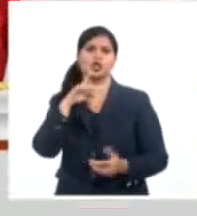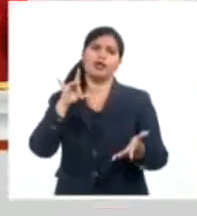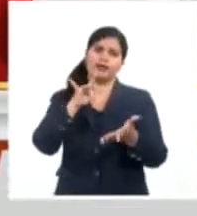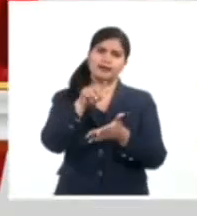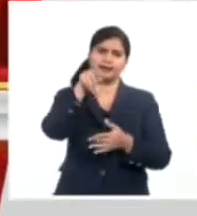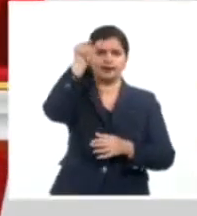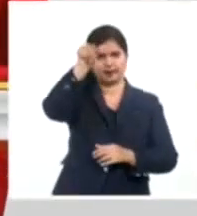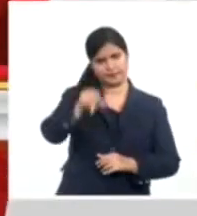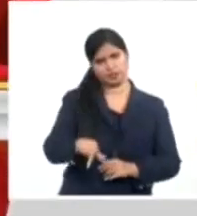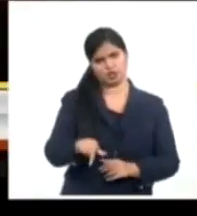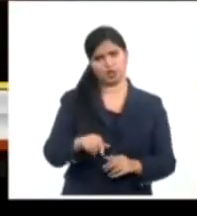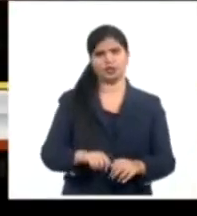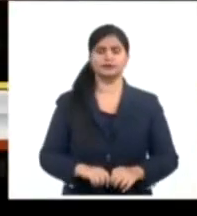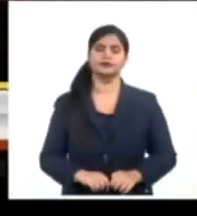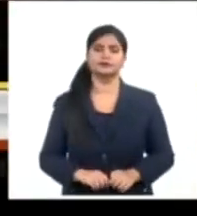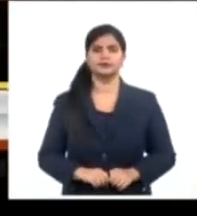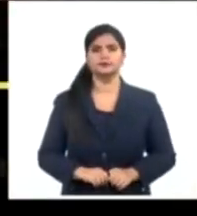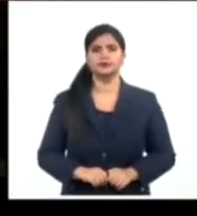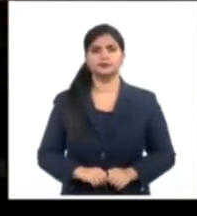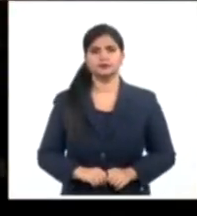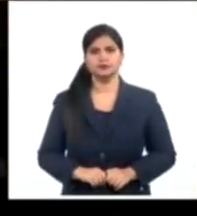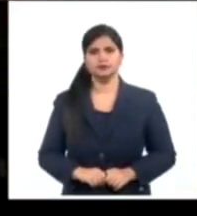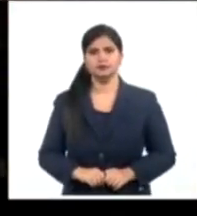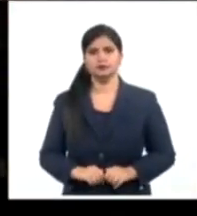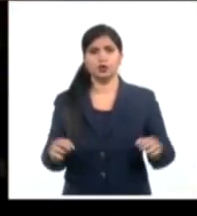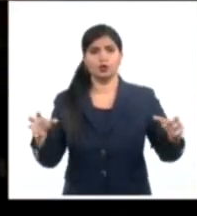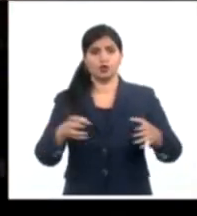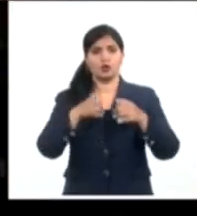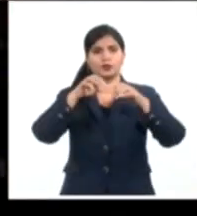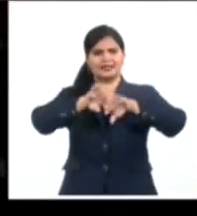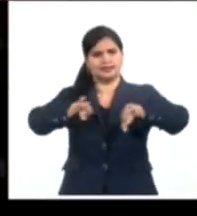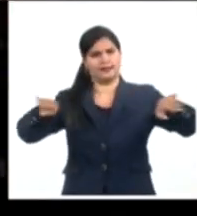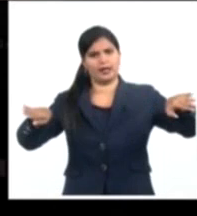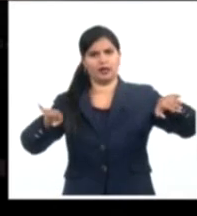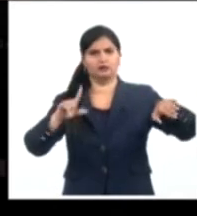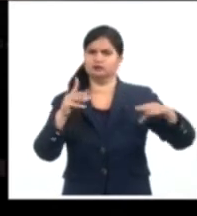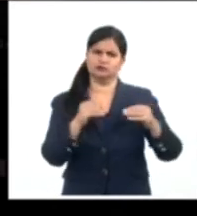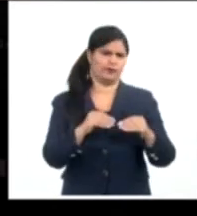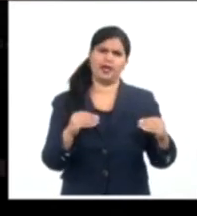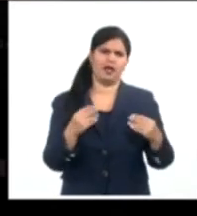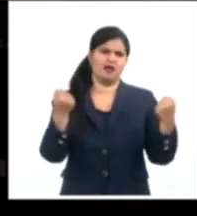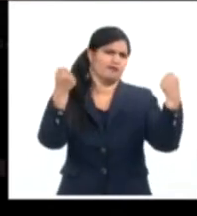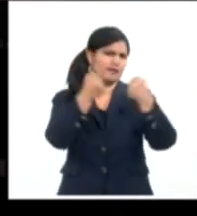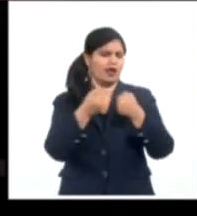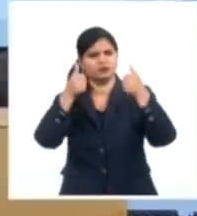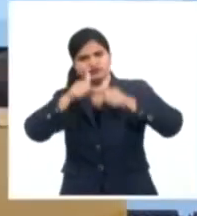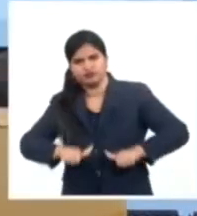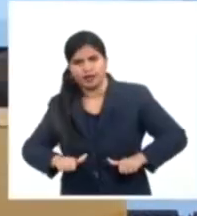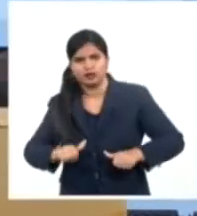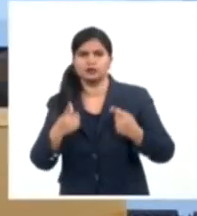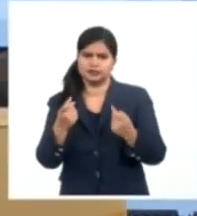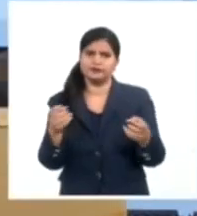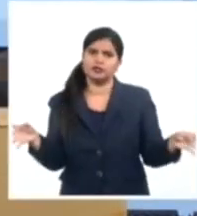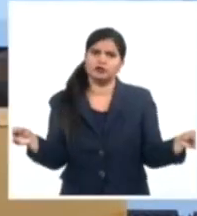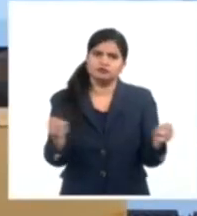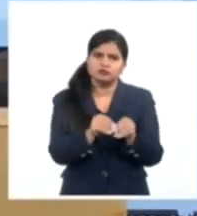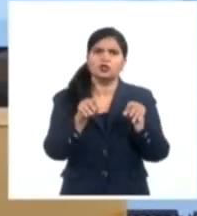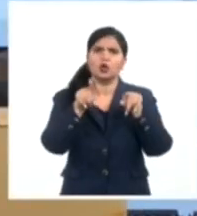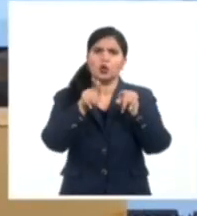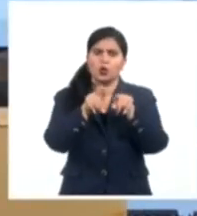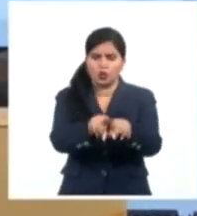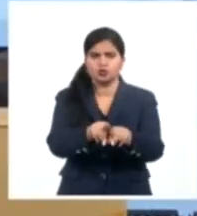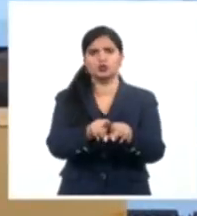de enfoque de divide vencerás el actual del tiempo que sentenció que continuarán trabajando en el mejor interés de la federaciones